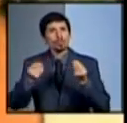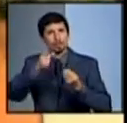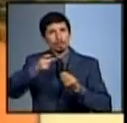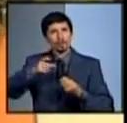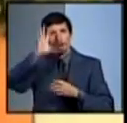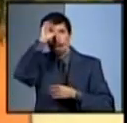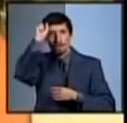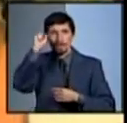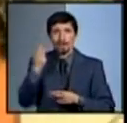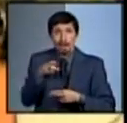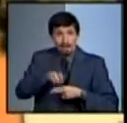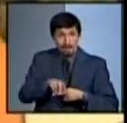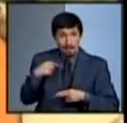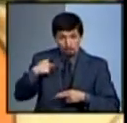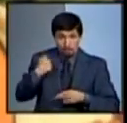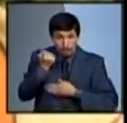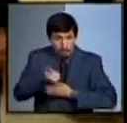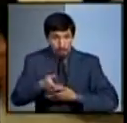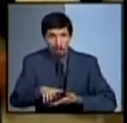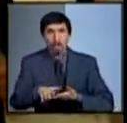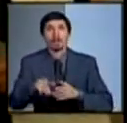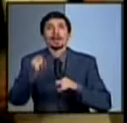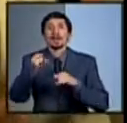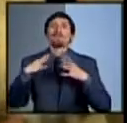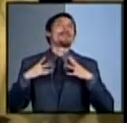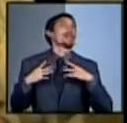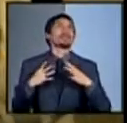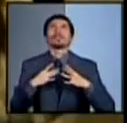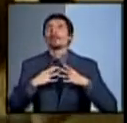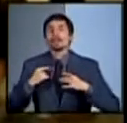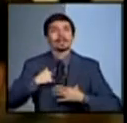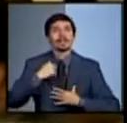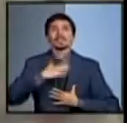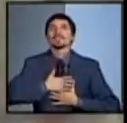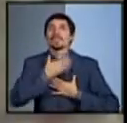están felices, felices, porque como ellos son lo mejor del mundo, entonces...